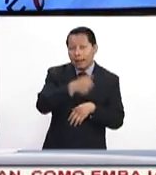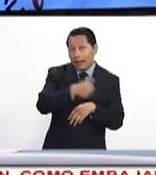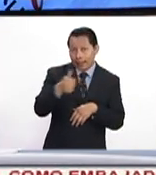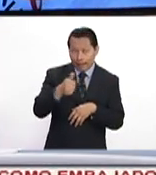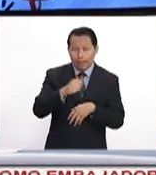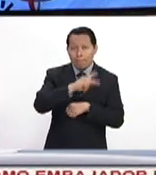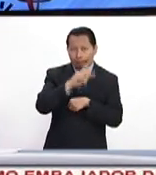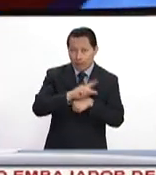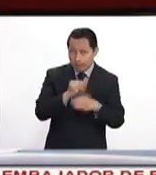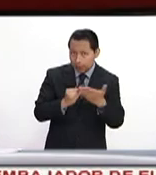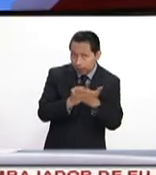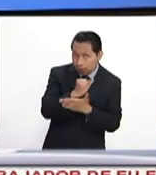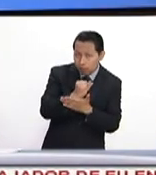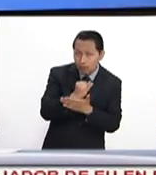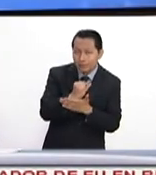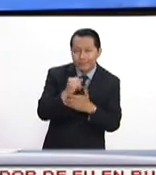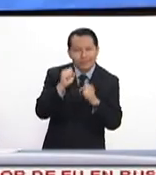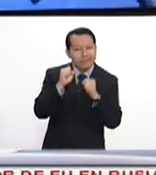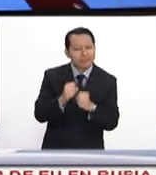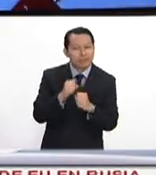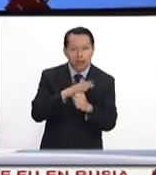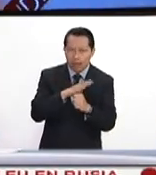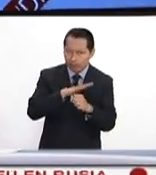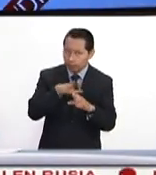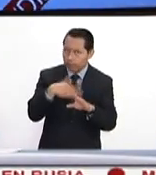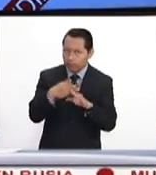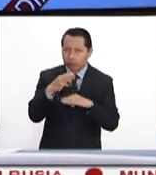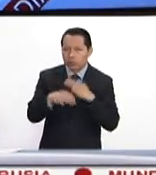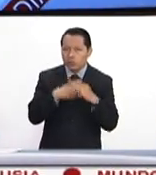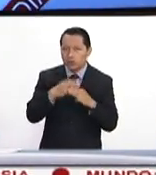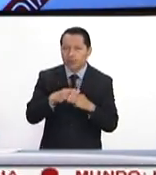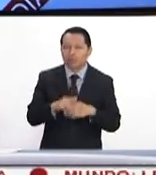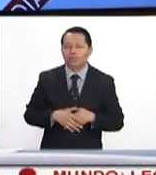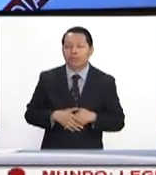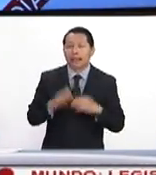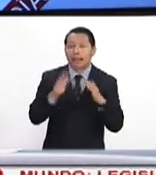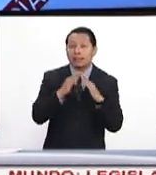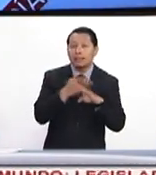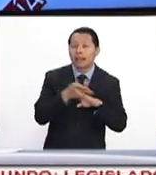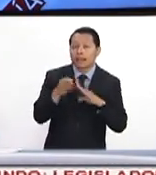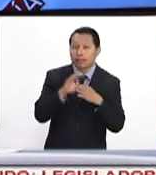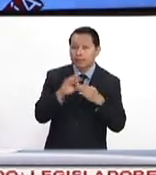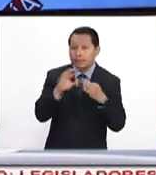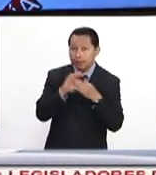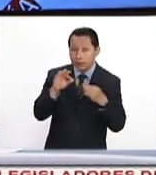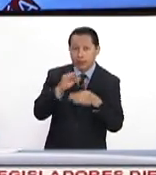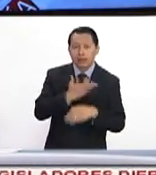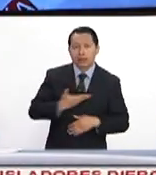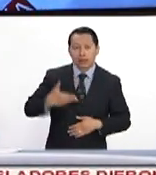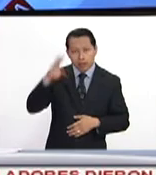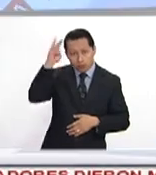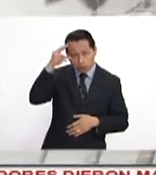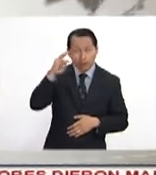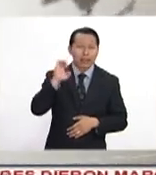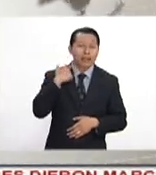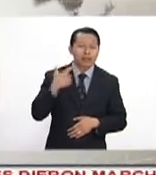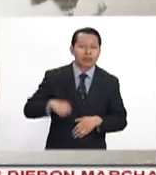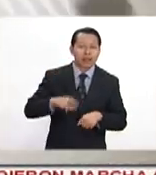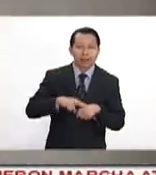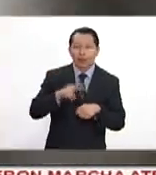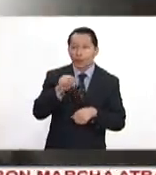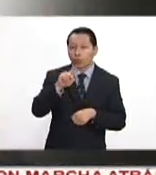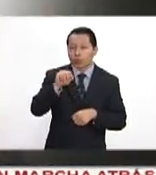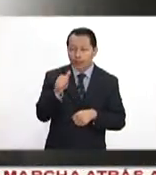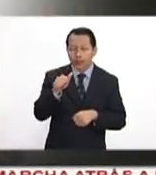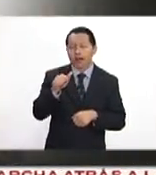países, créanme usted, tiene un impacto a nivel global. La Casa Blanca informó que el presidente Donald Trump designó al exgobernador de Utah,